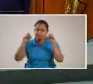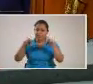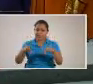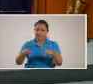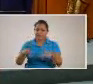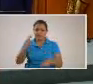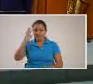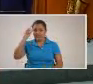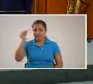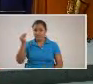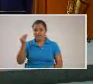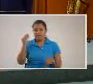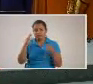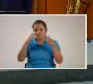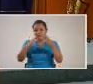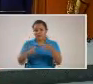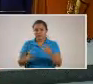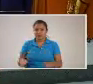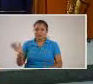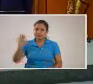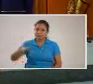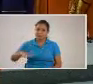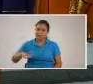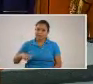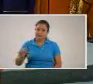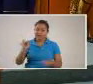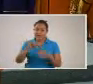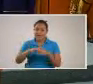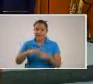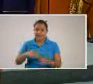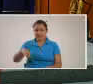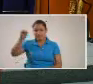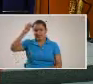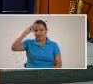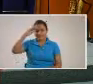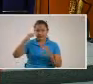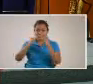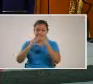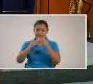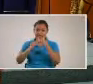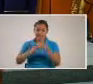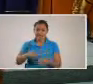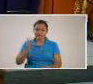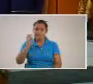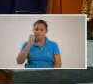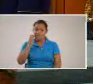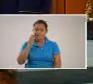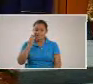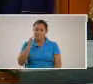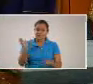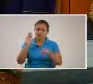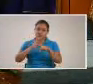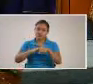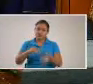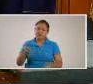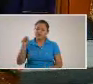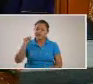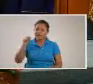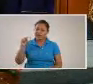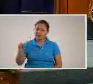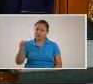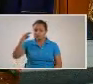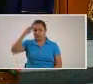constituyeron después en jefes de casas paternas, y sobre esos